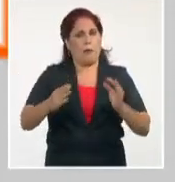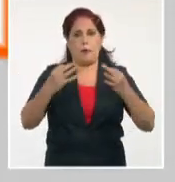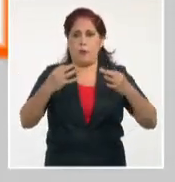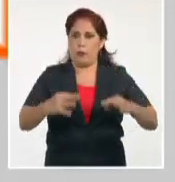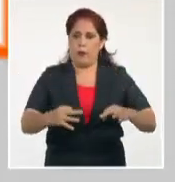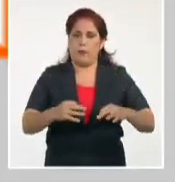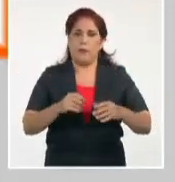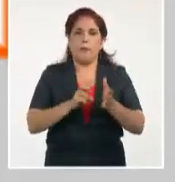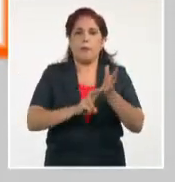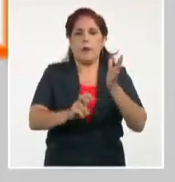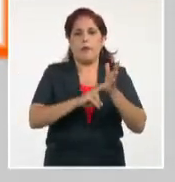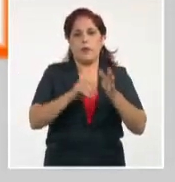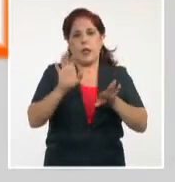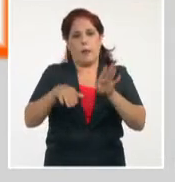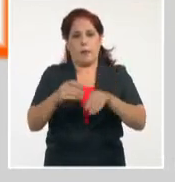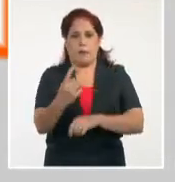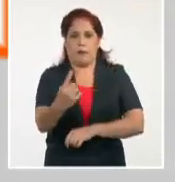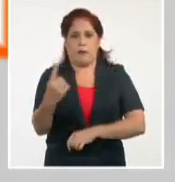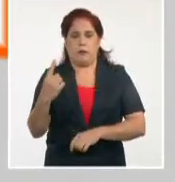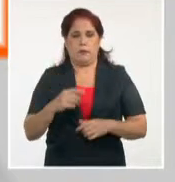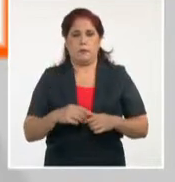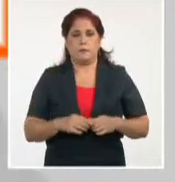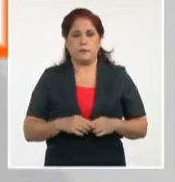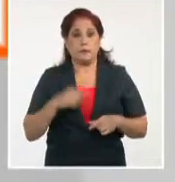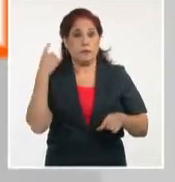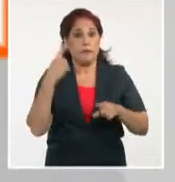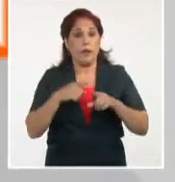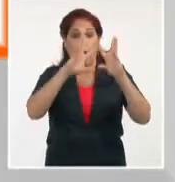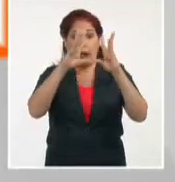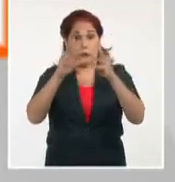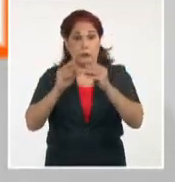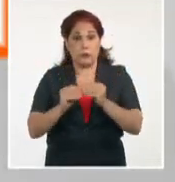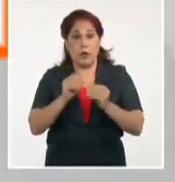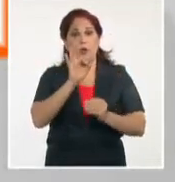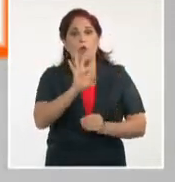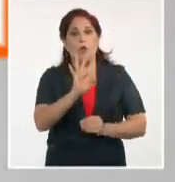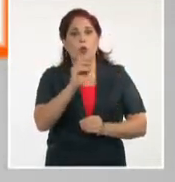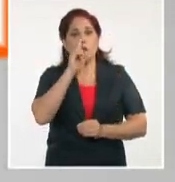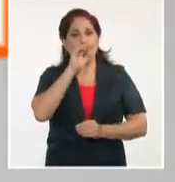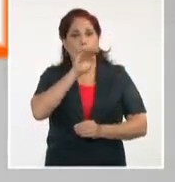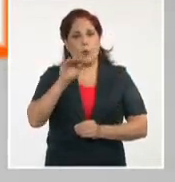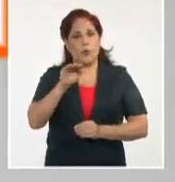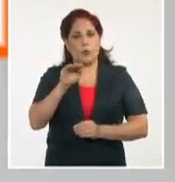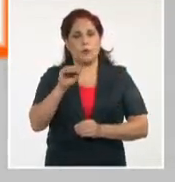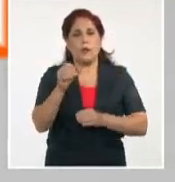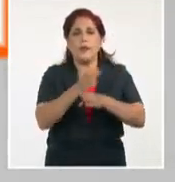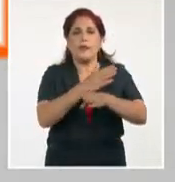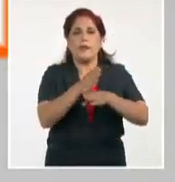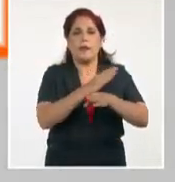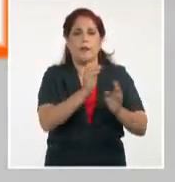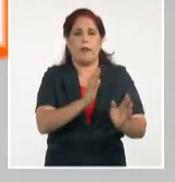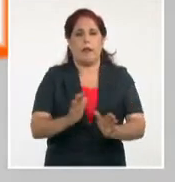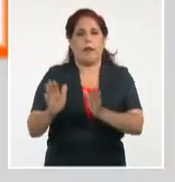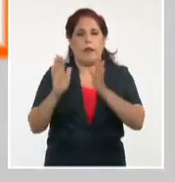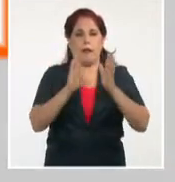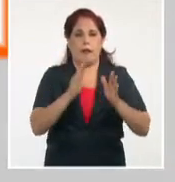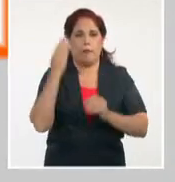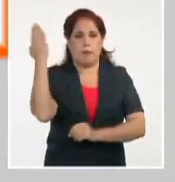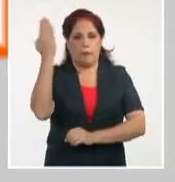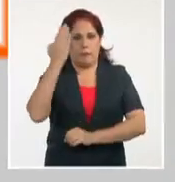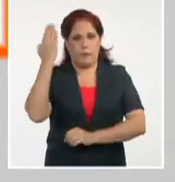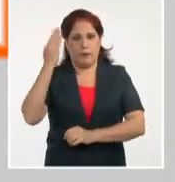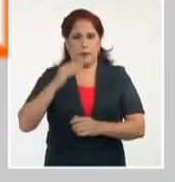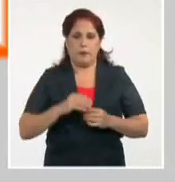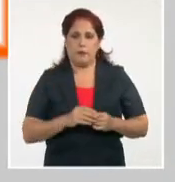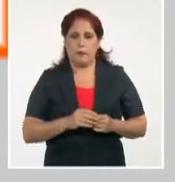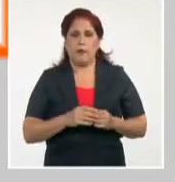resto de los territorios. En total se establecieron 8 notas para las diferentes fases en el país. Es